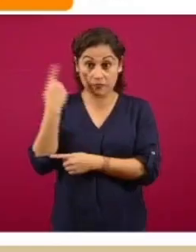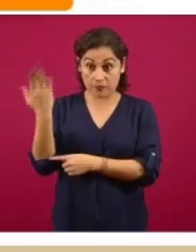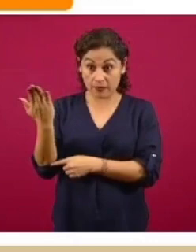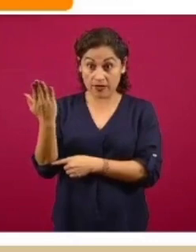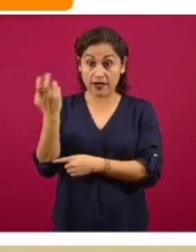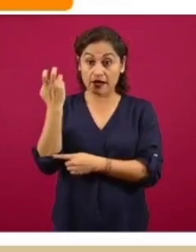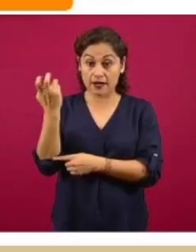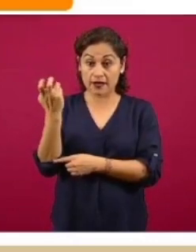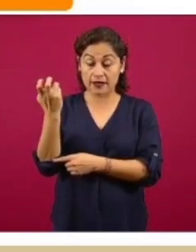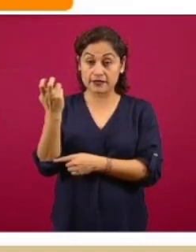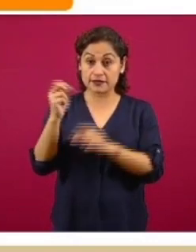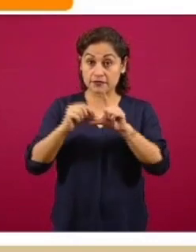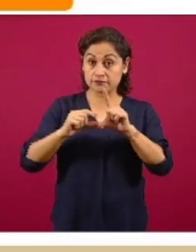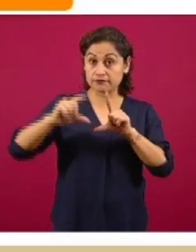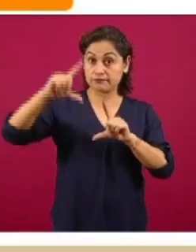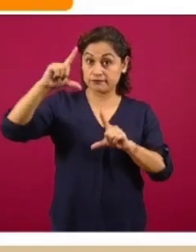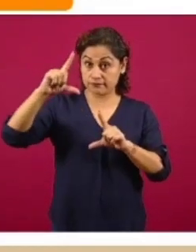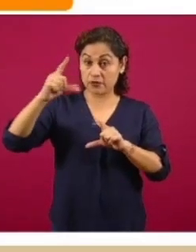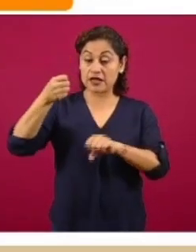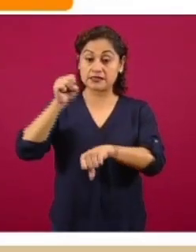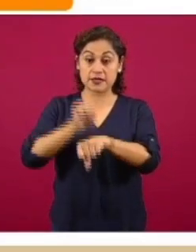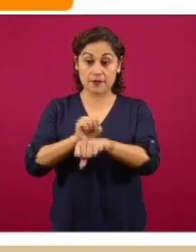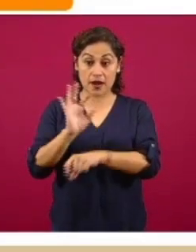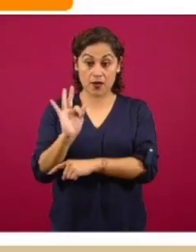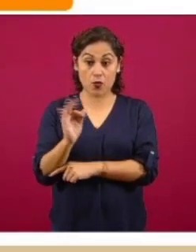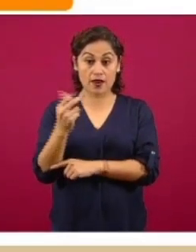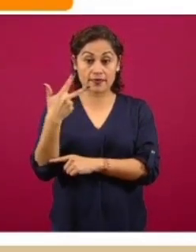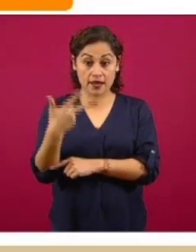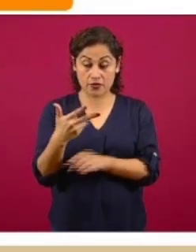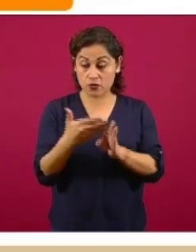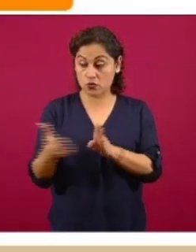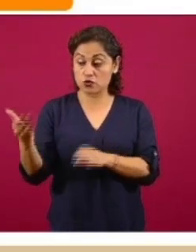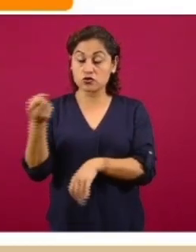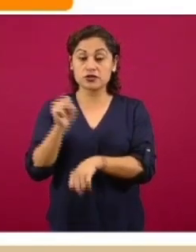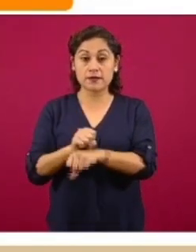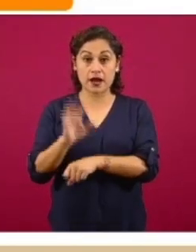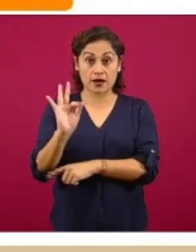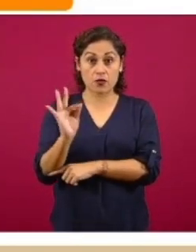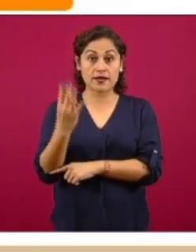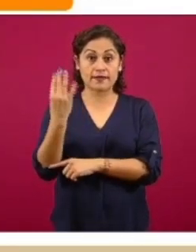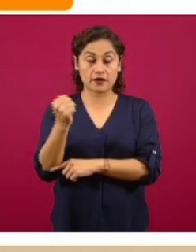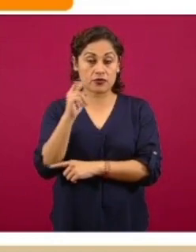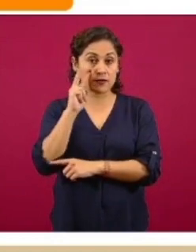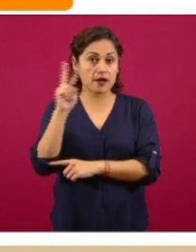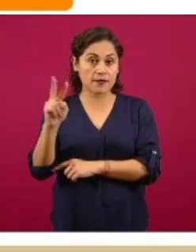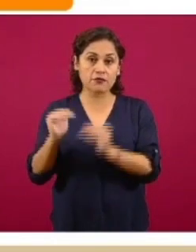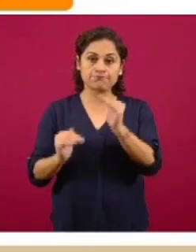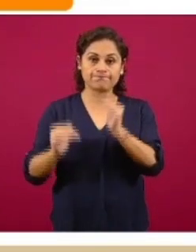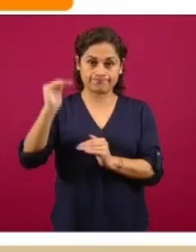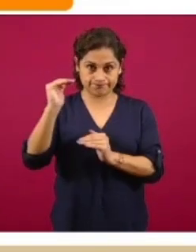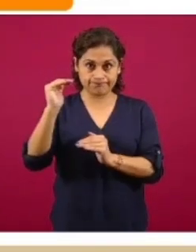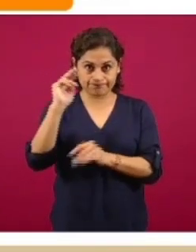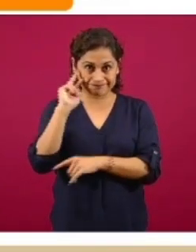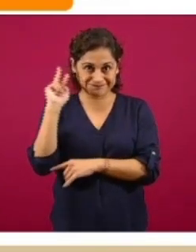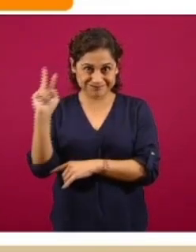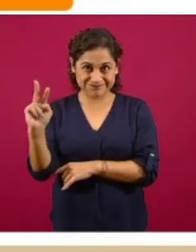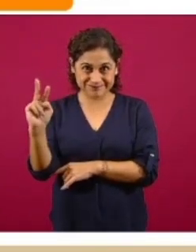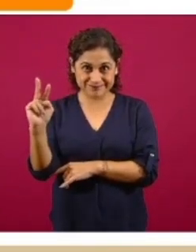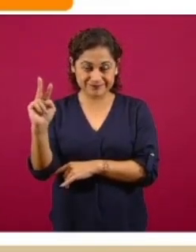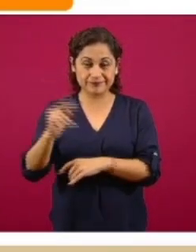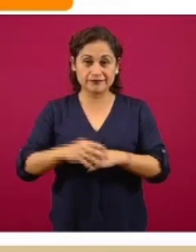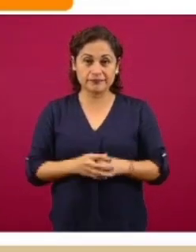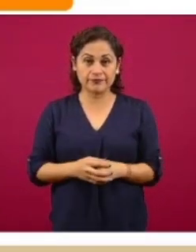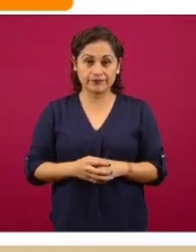altura total de la barra de la semana 48 a la semana 49 se ve un incremento. Se ve un incremento que está